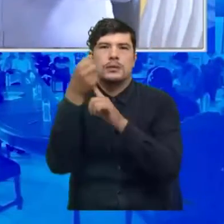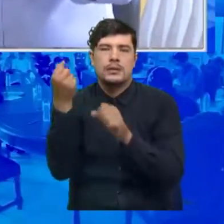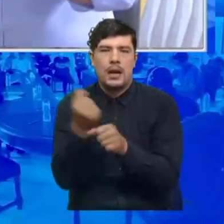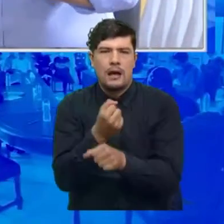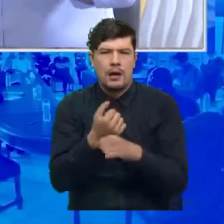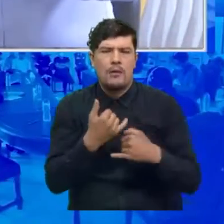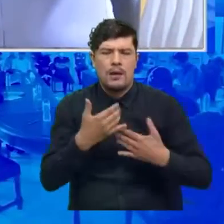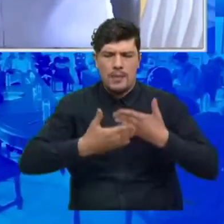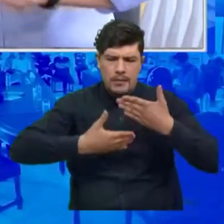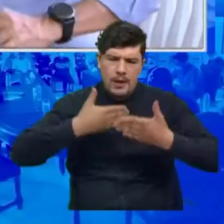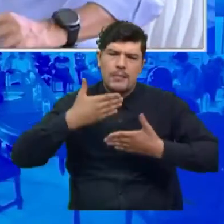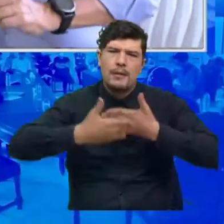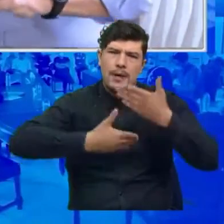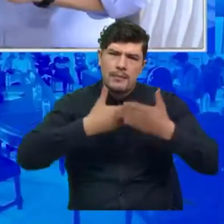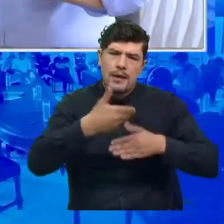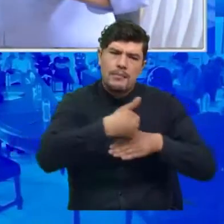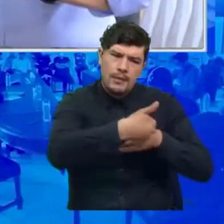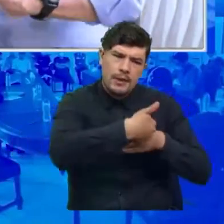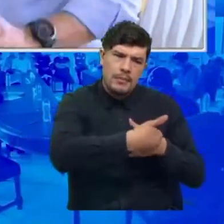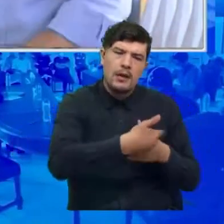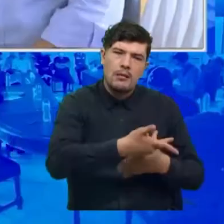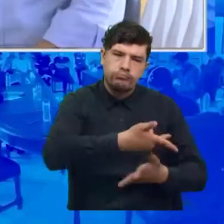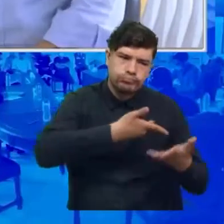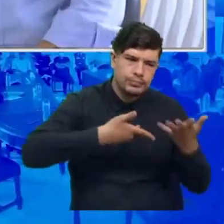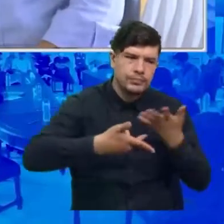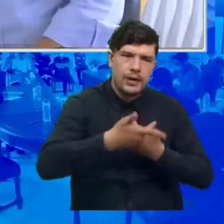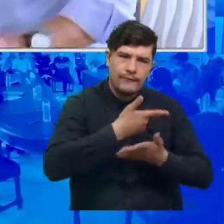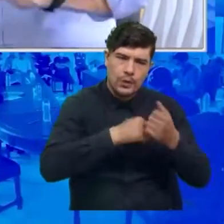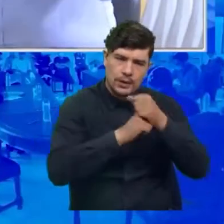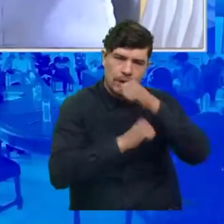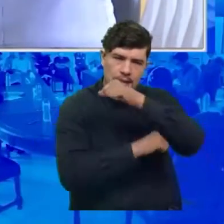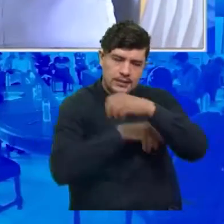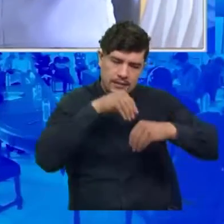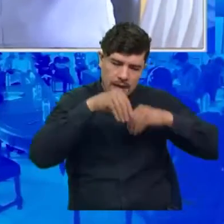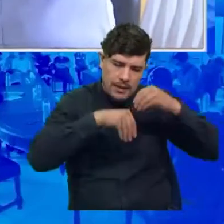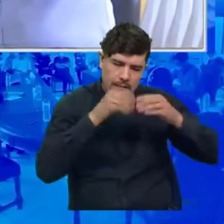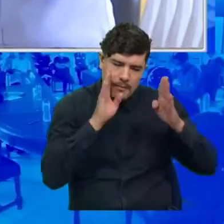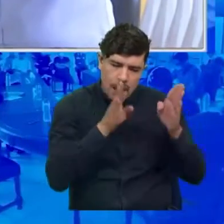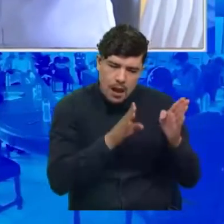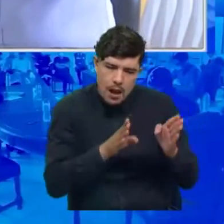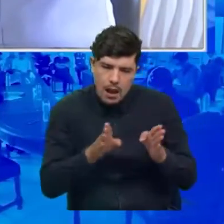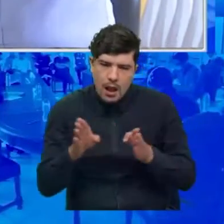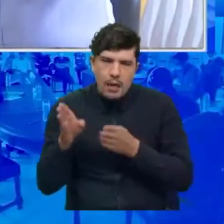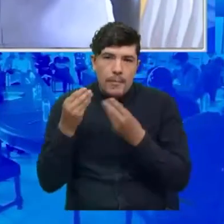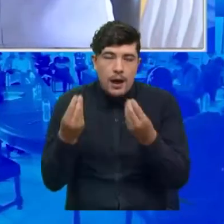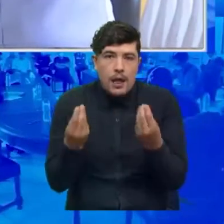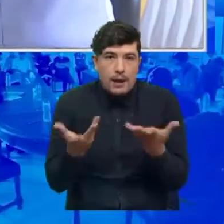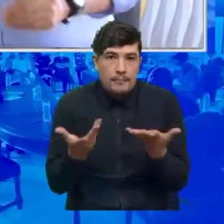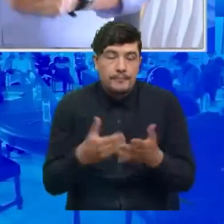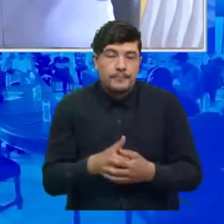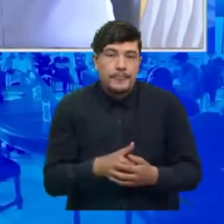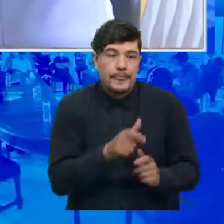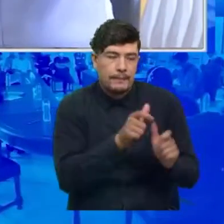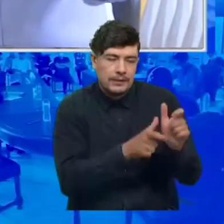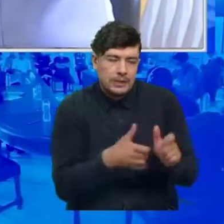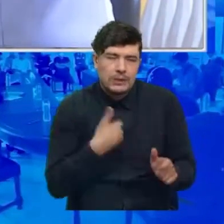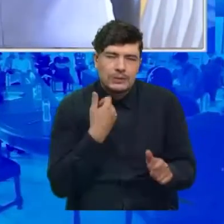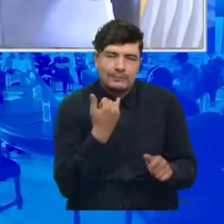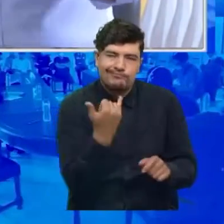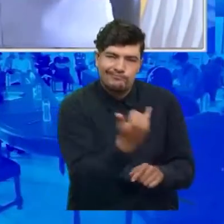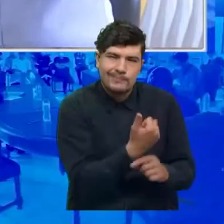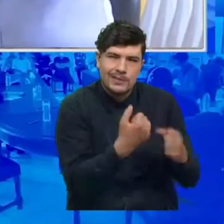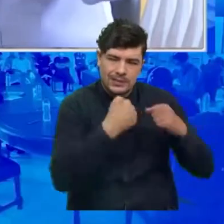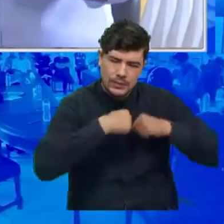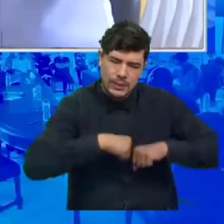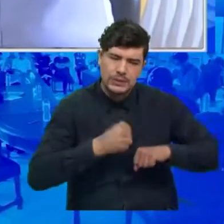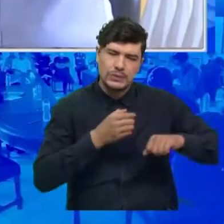eso es los puntos que también se tiene que seguir fortaleciendo para garantizar no sólo cuando esos jóvenes que con esfuerzo sacrificio ingresan